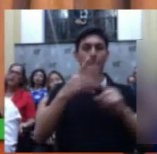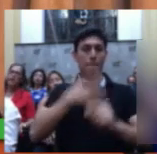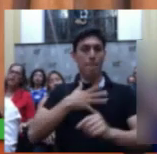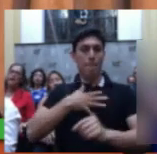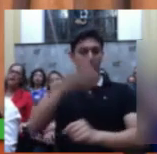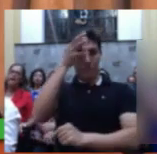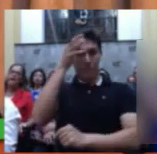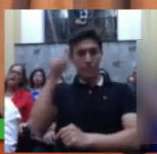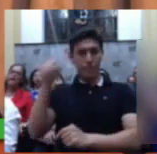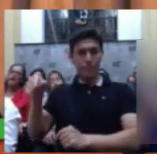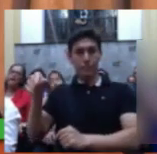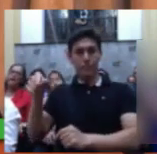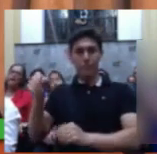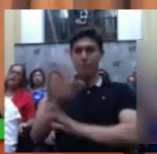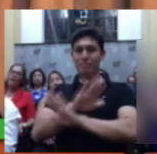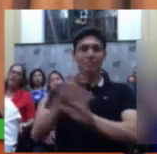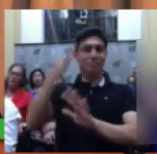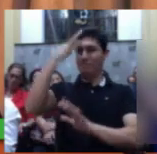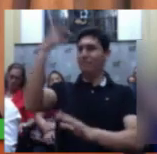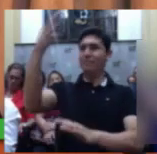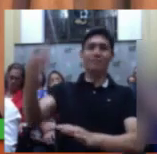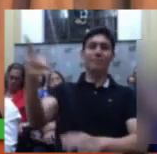ha dejado de creer en el Estado.